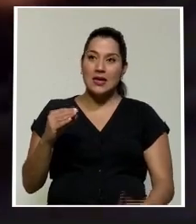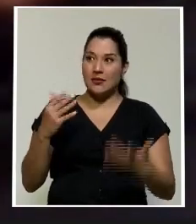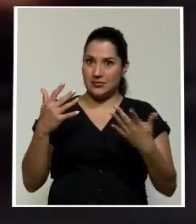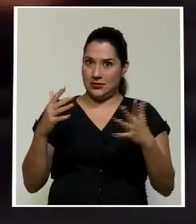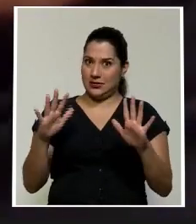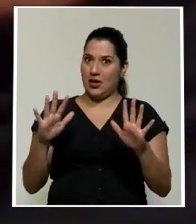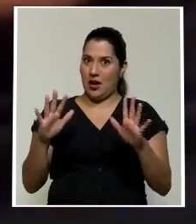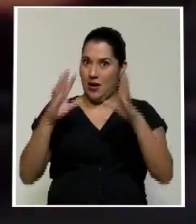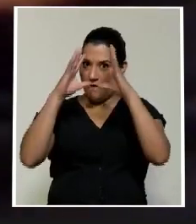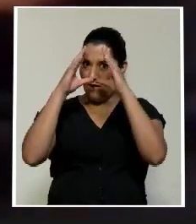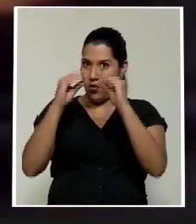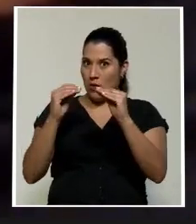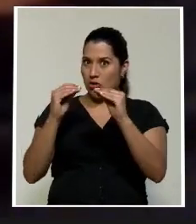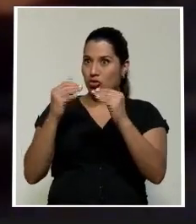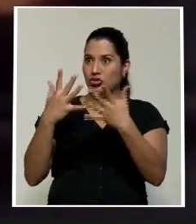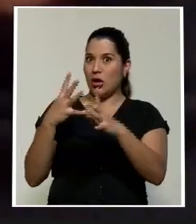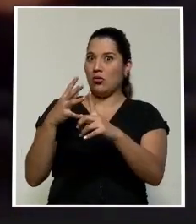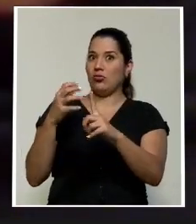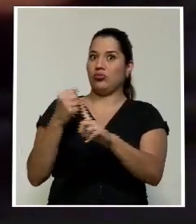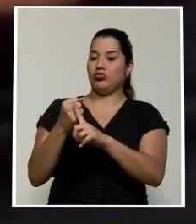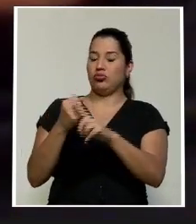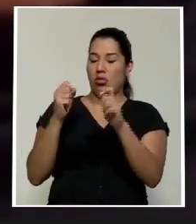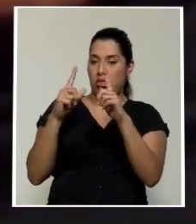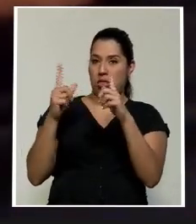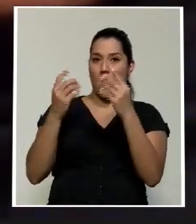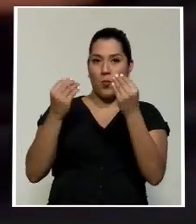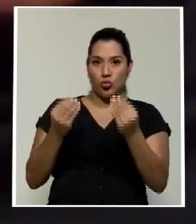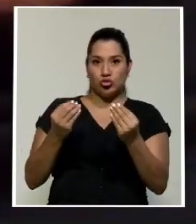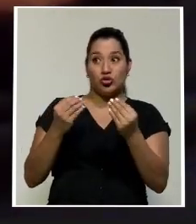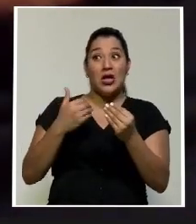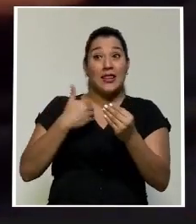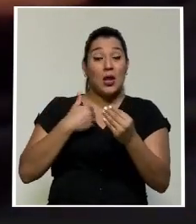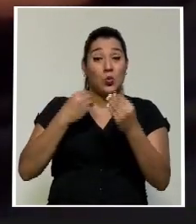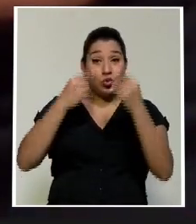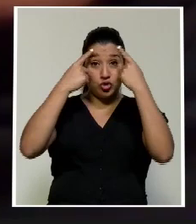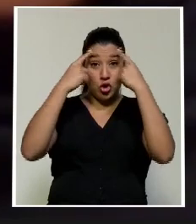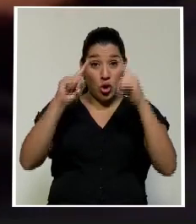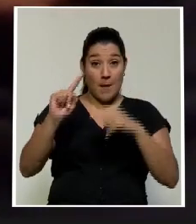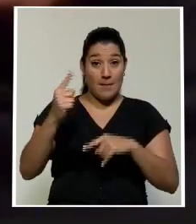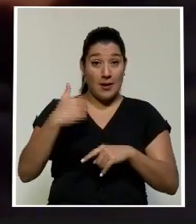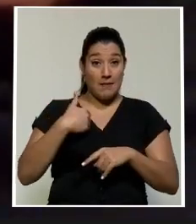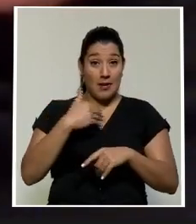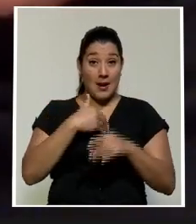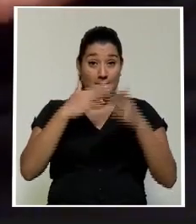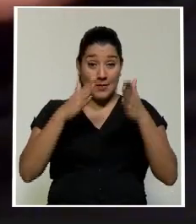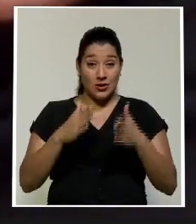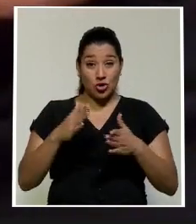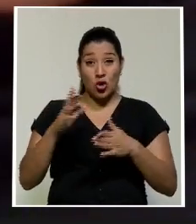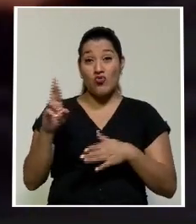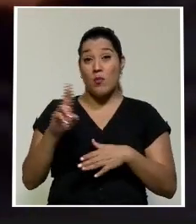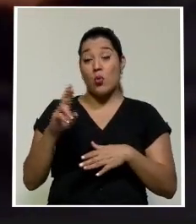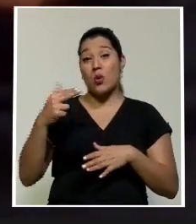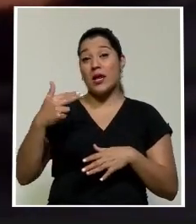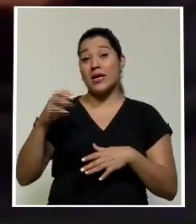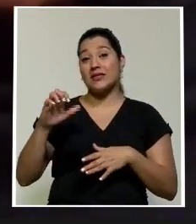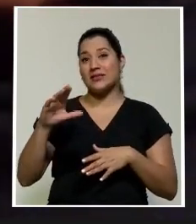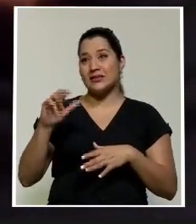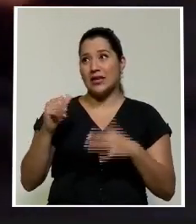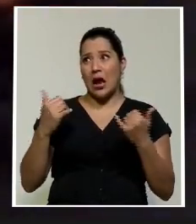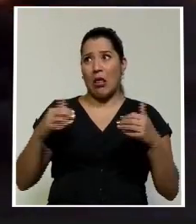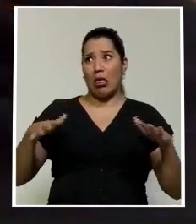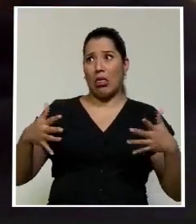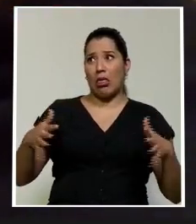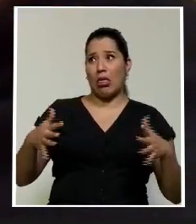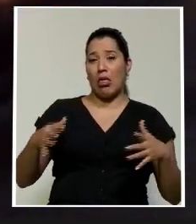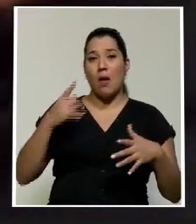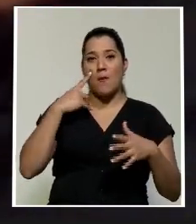están teniendo y que van a dar seguramente resultados. El primer ministro checo está allá temblando por lo que